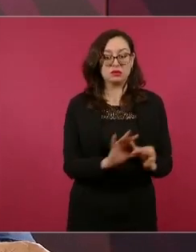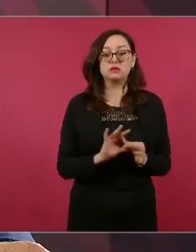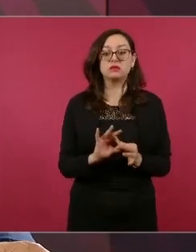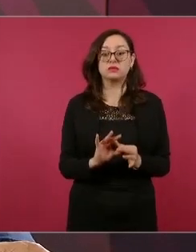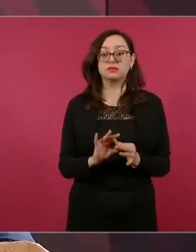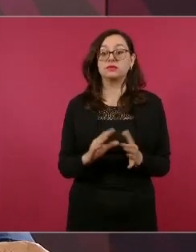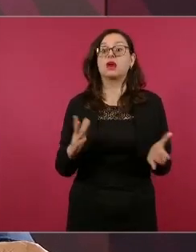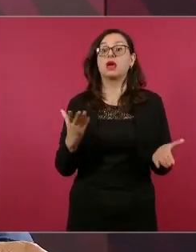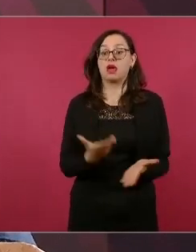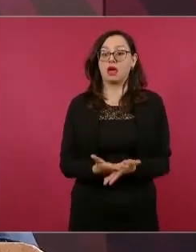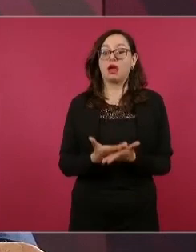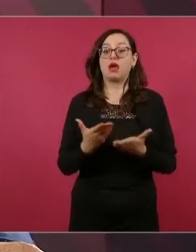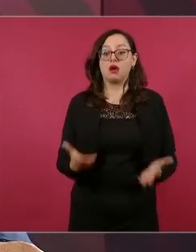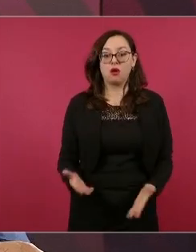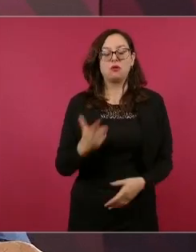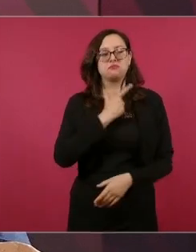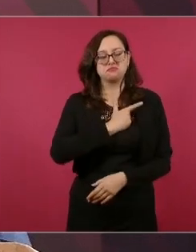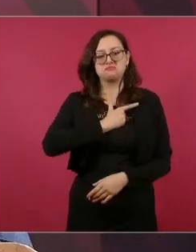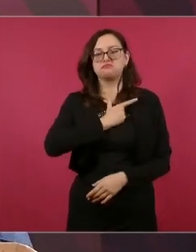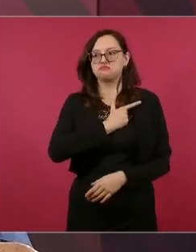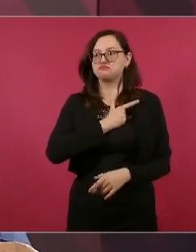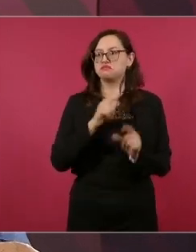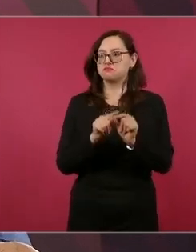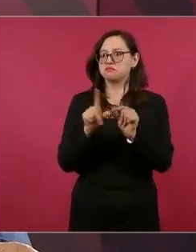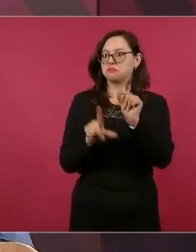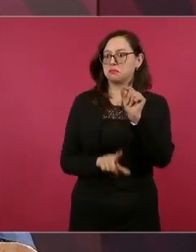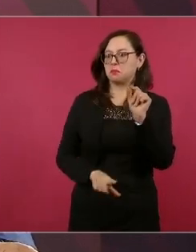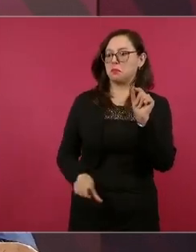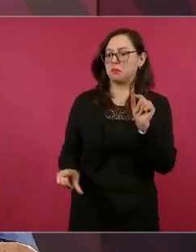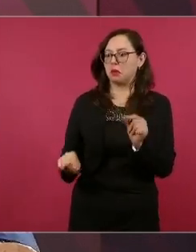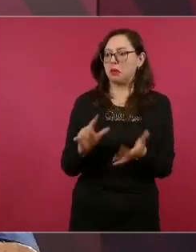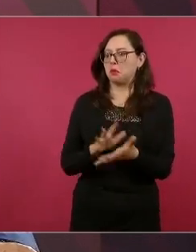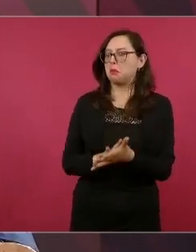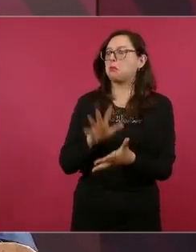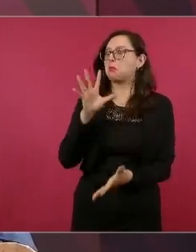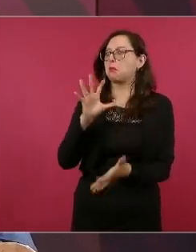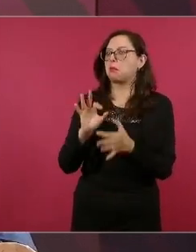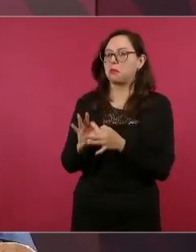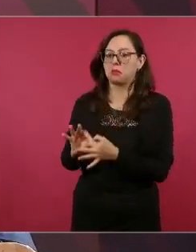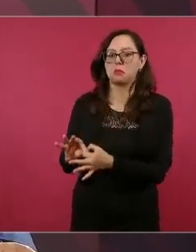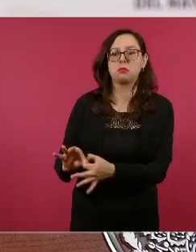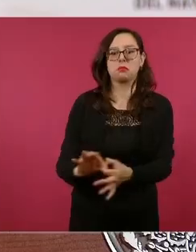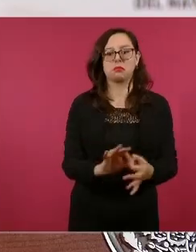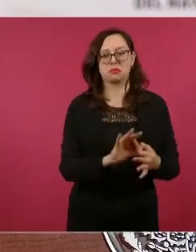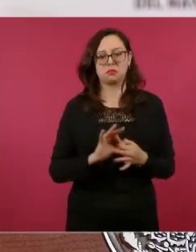de que todos están